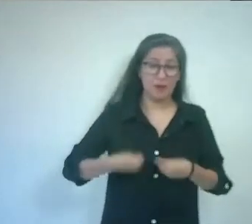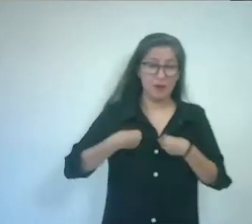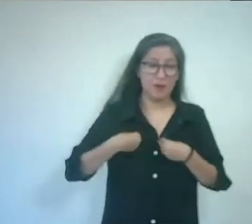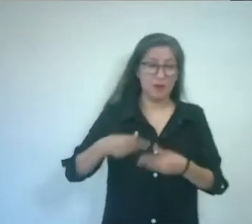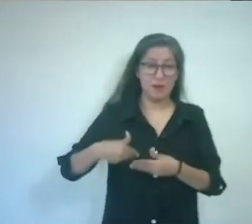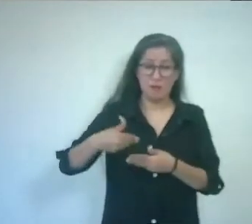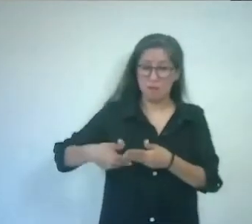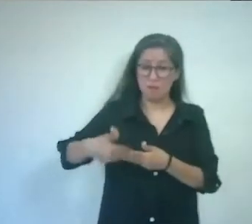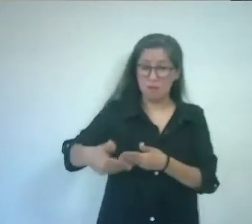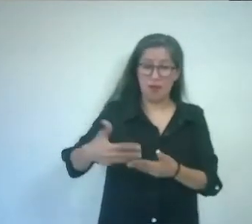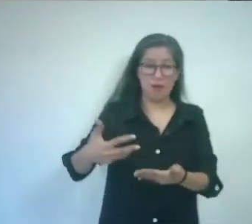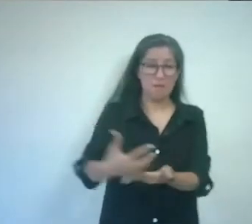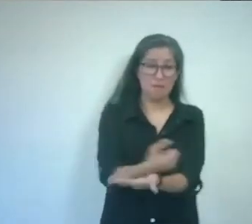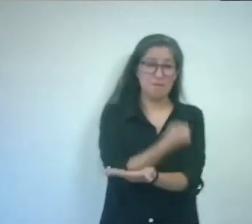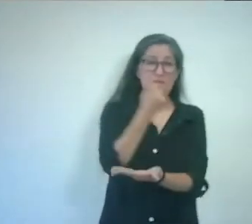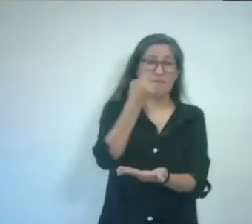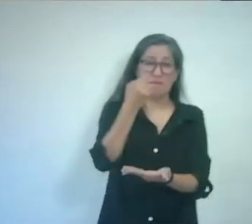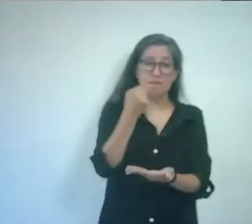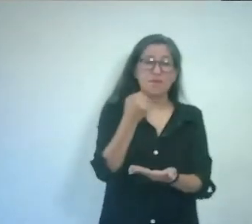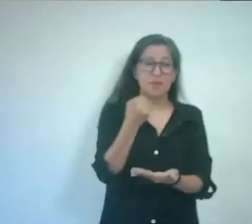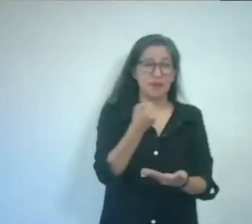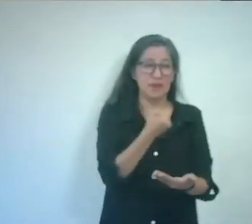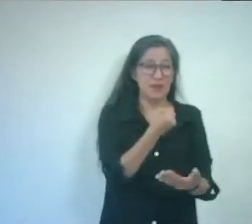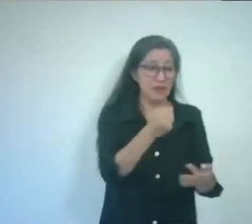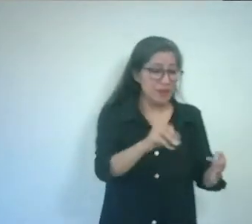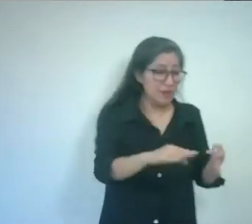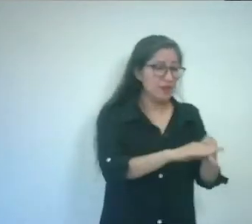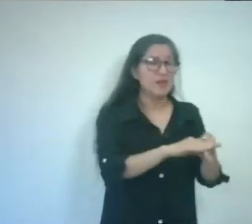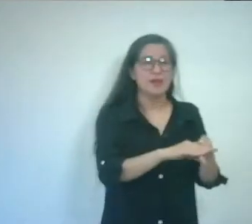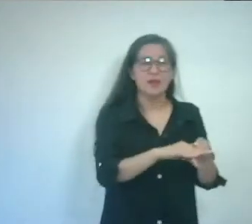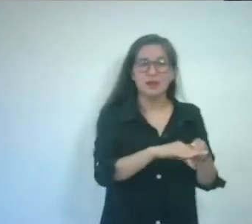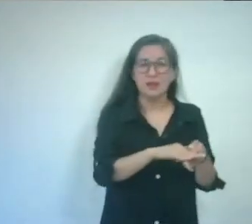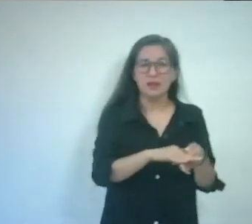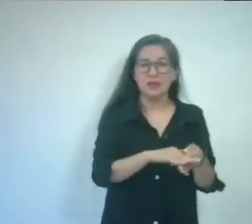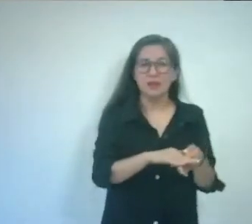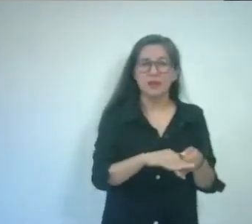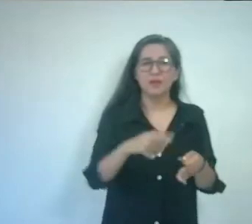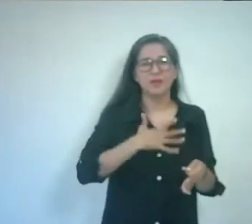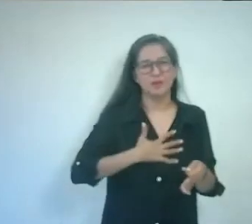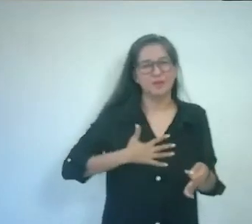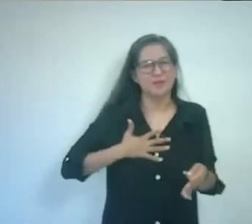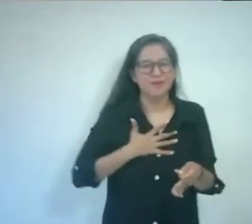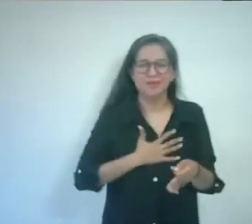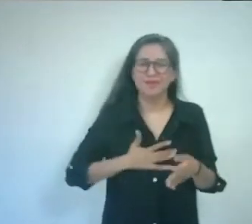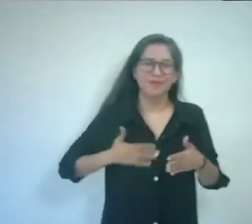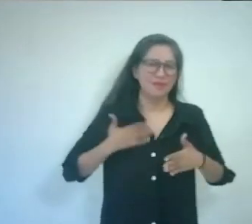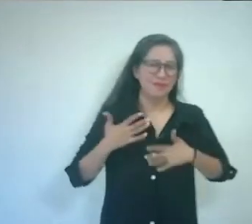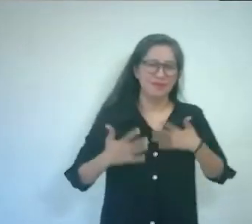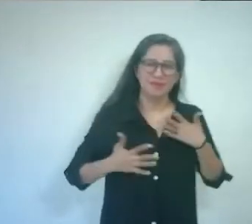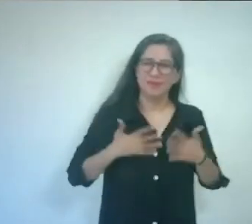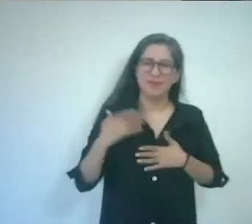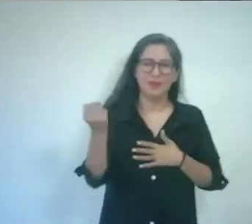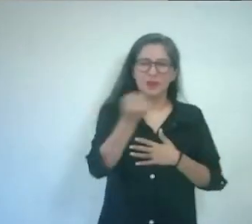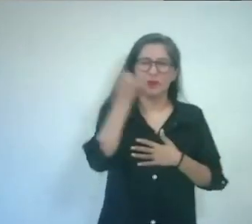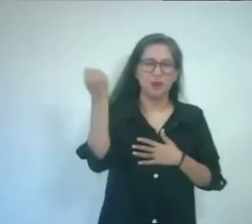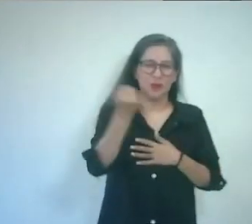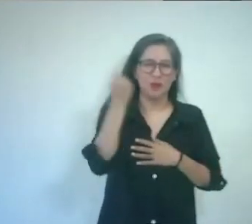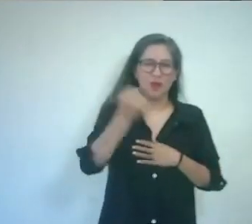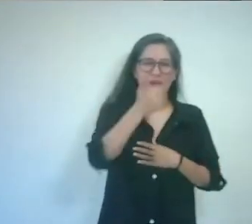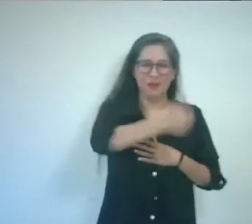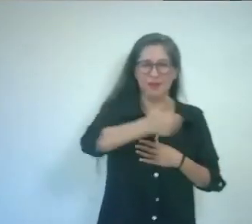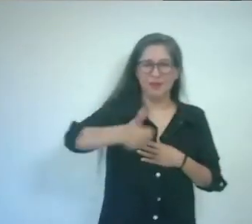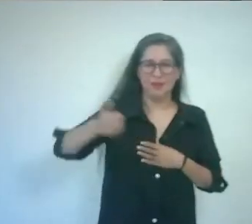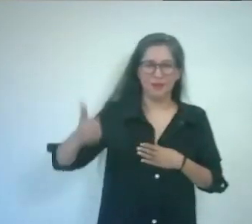cosechando, sí en lo inmediato, pero también a lo largo de toda nuestra vida. Disfrútenlo, mucha suerte a todas y cada una de